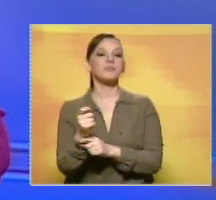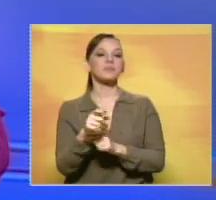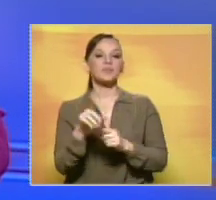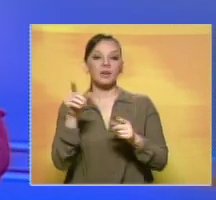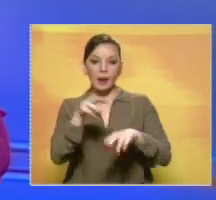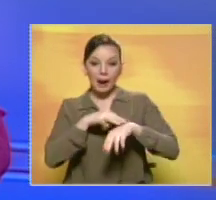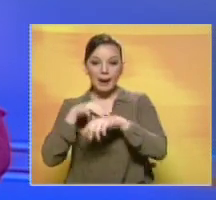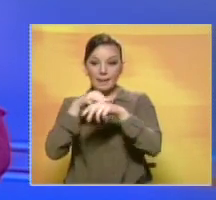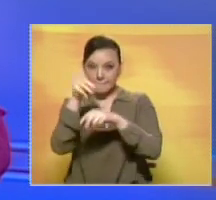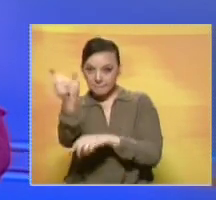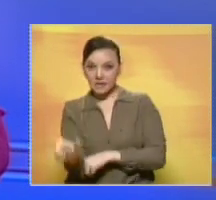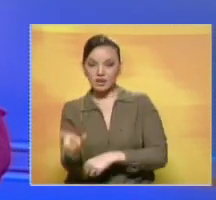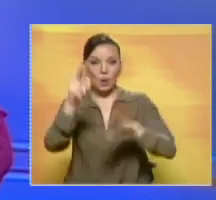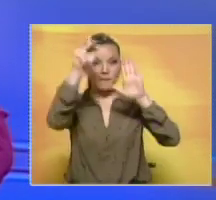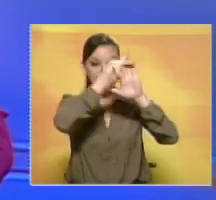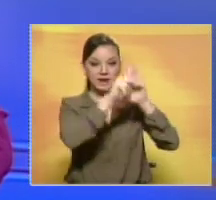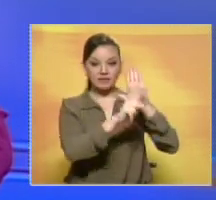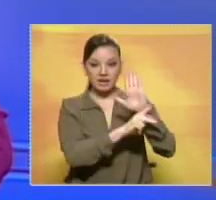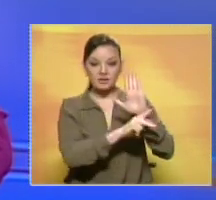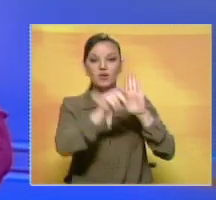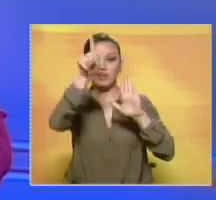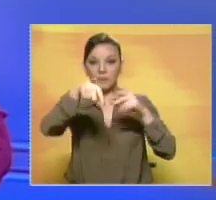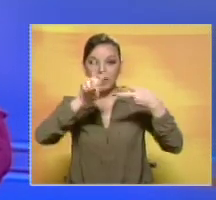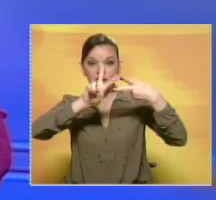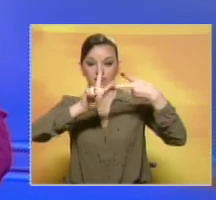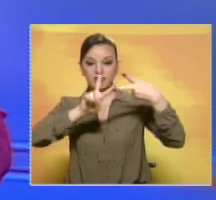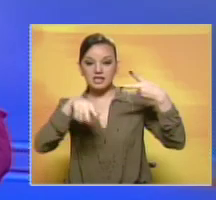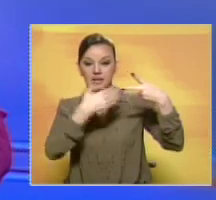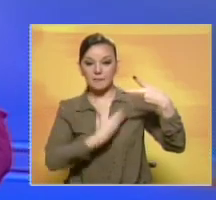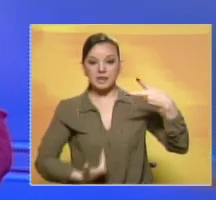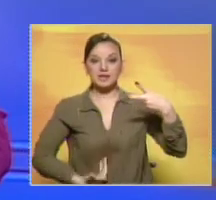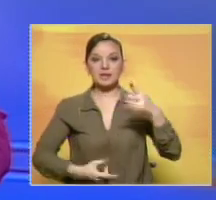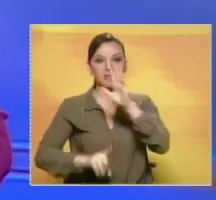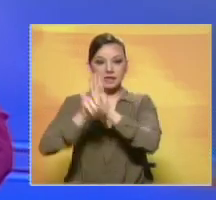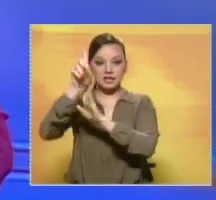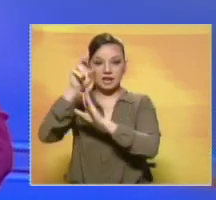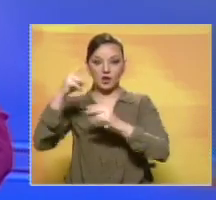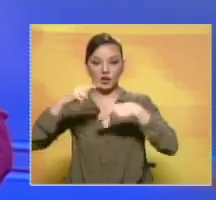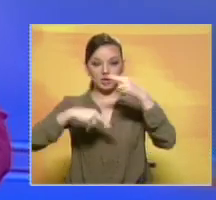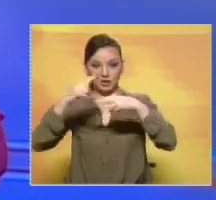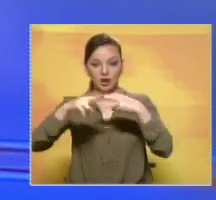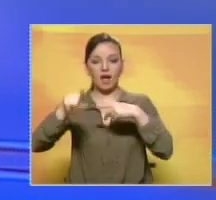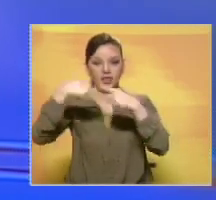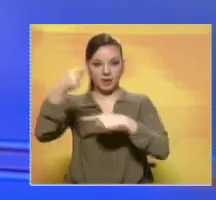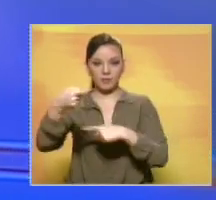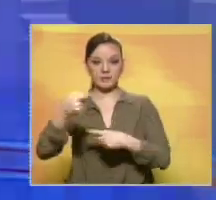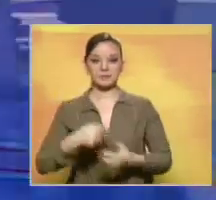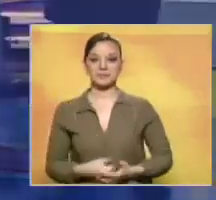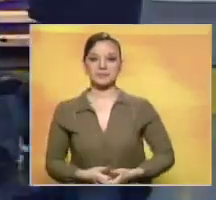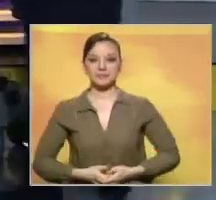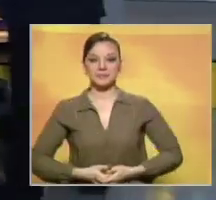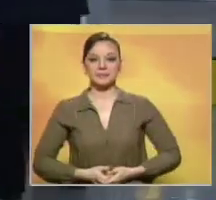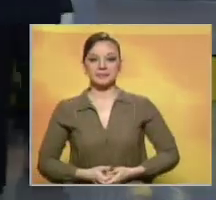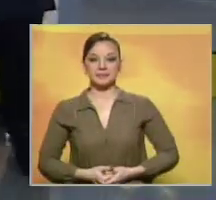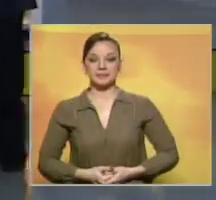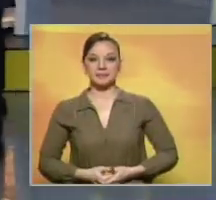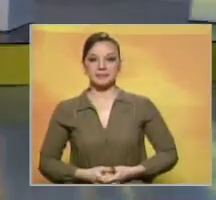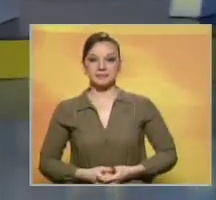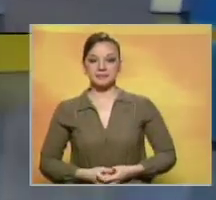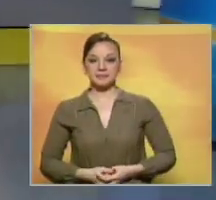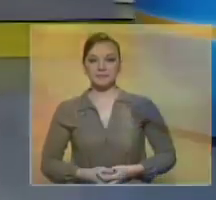Menéndez, ministro para la Planificación y vicepresidente de Planificación y Desarrollo Territorial. Esto va a ser al regreso.